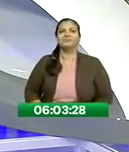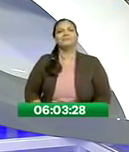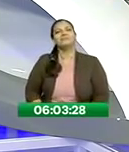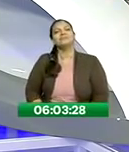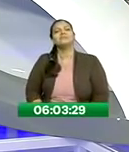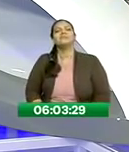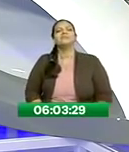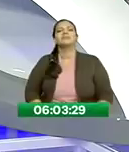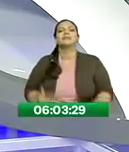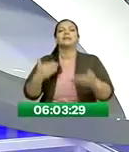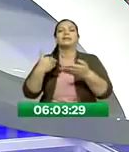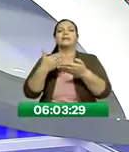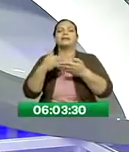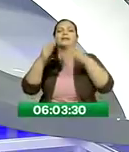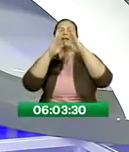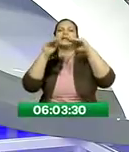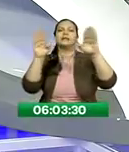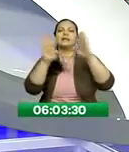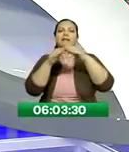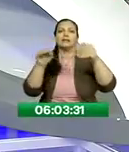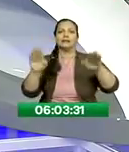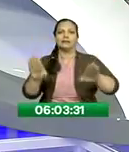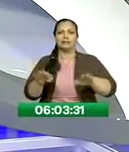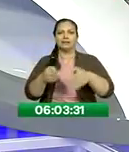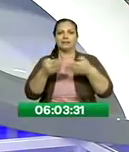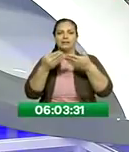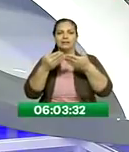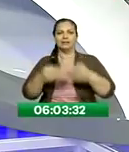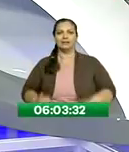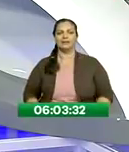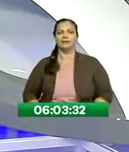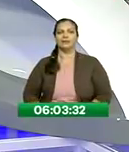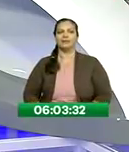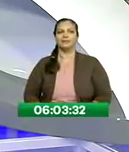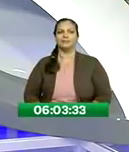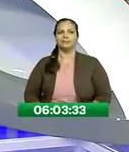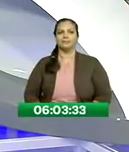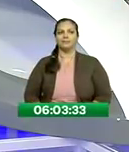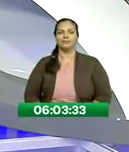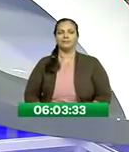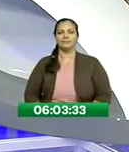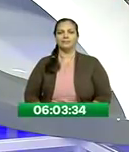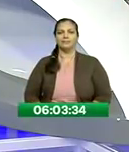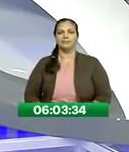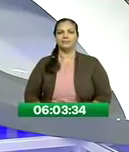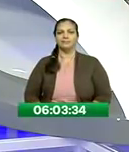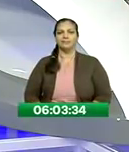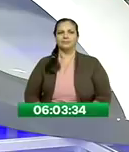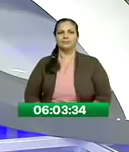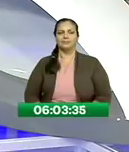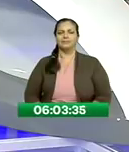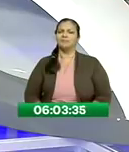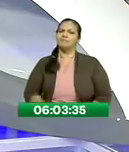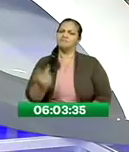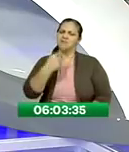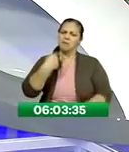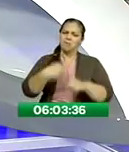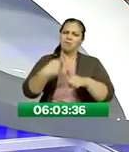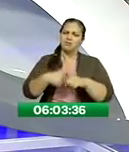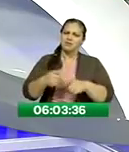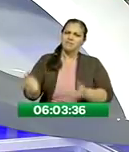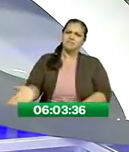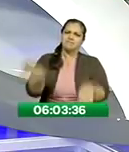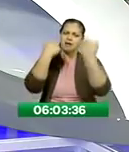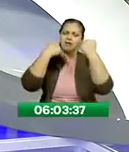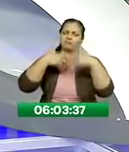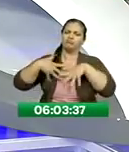la Navidad, está todavía pensando ahí a su padre. Saca la cara, métele hombro, que la vida es hermosa.